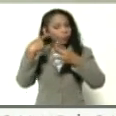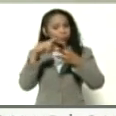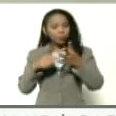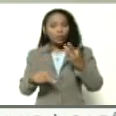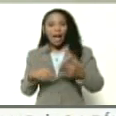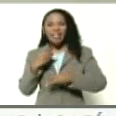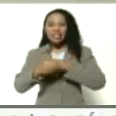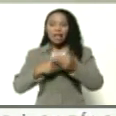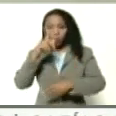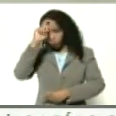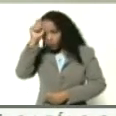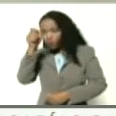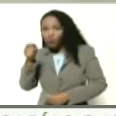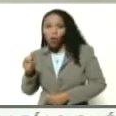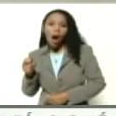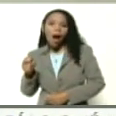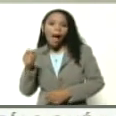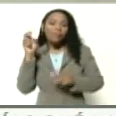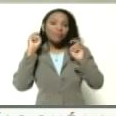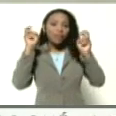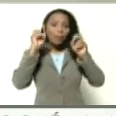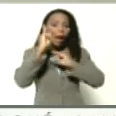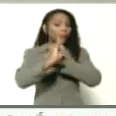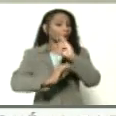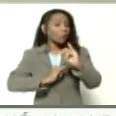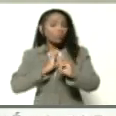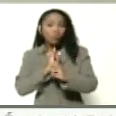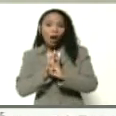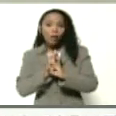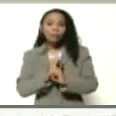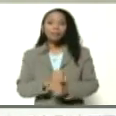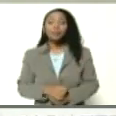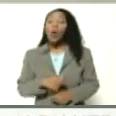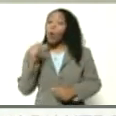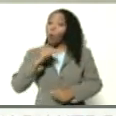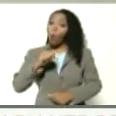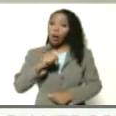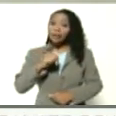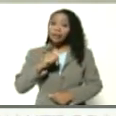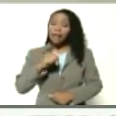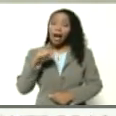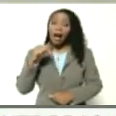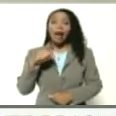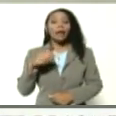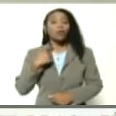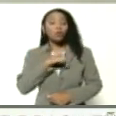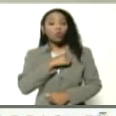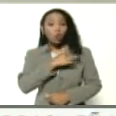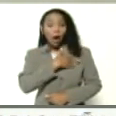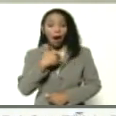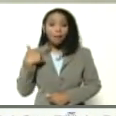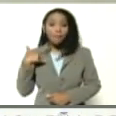sido reconocidas a escala internacional. Hoy estamos destinando el